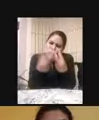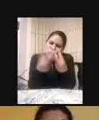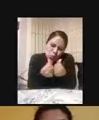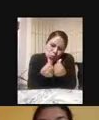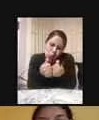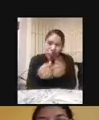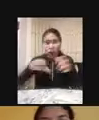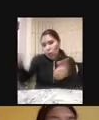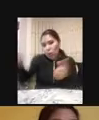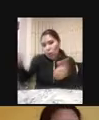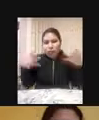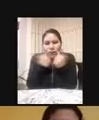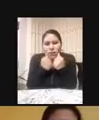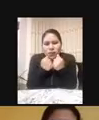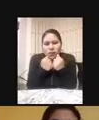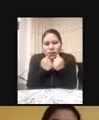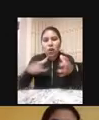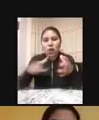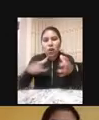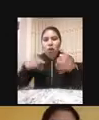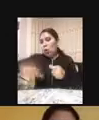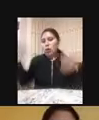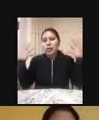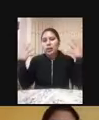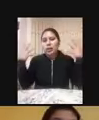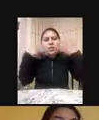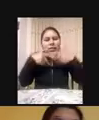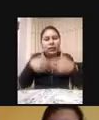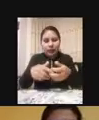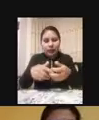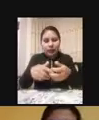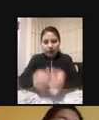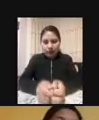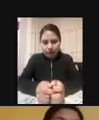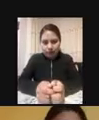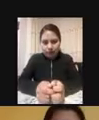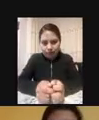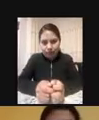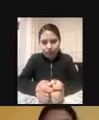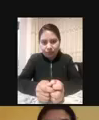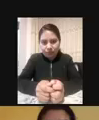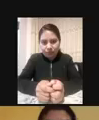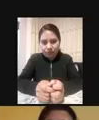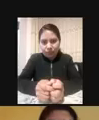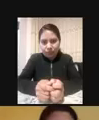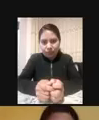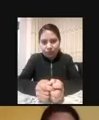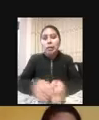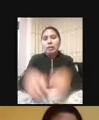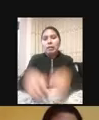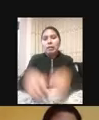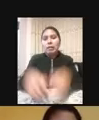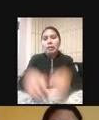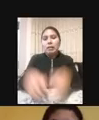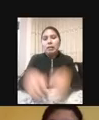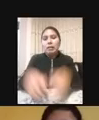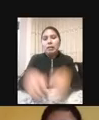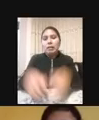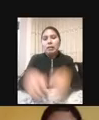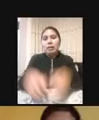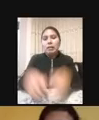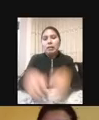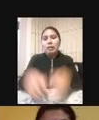permitir bastante, no solamente el proceso de aprendizaje sensorial o reconocimiento corporal, sino también el